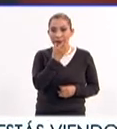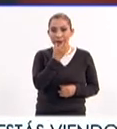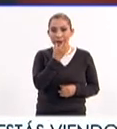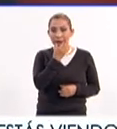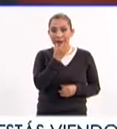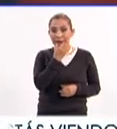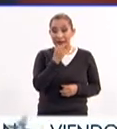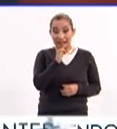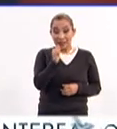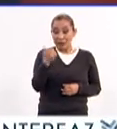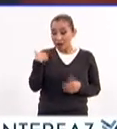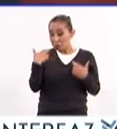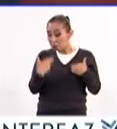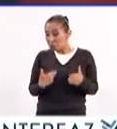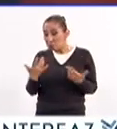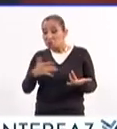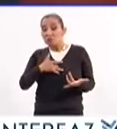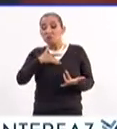de lo humano